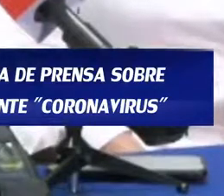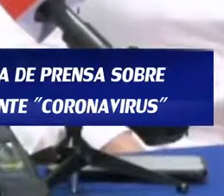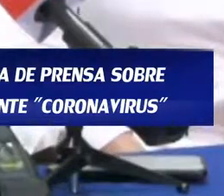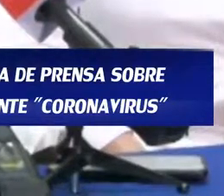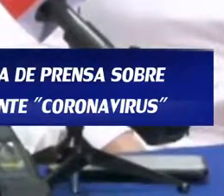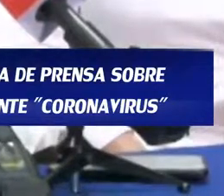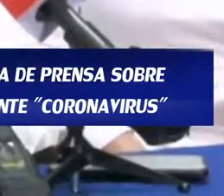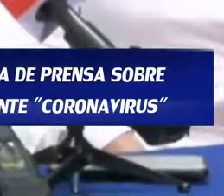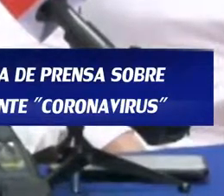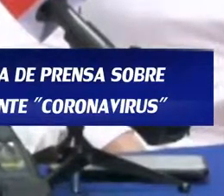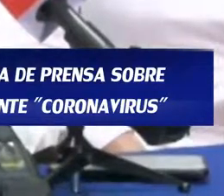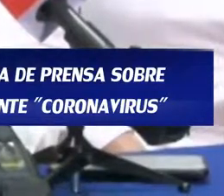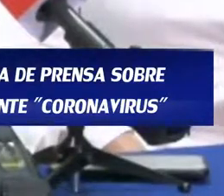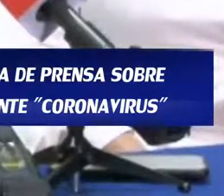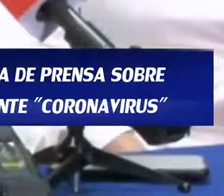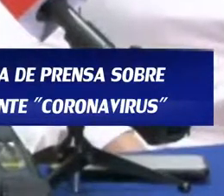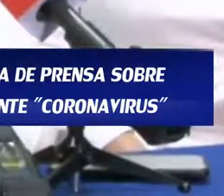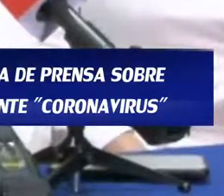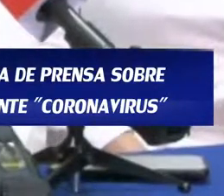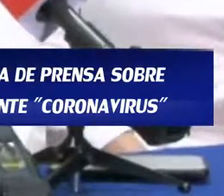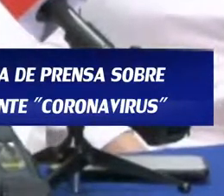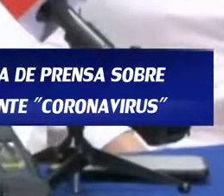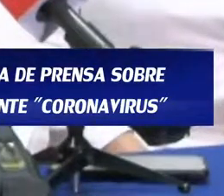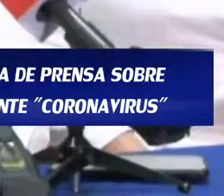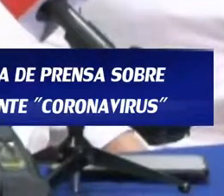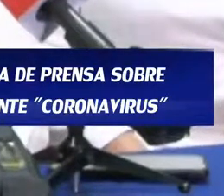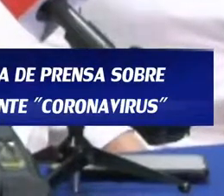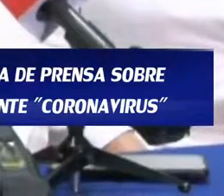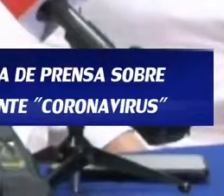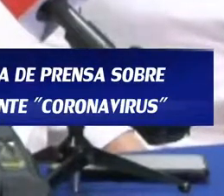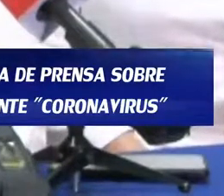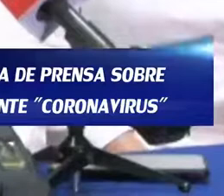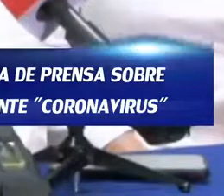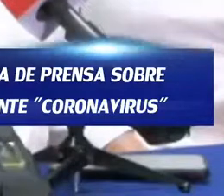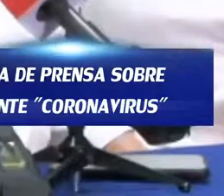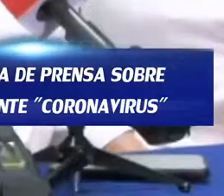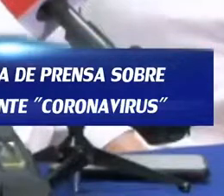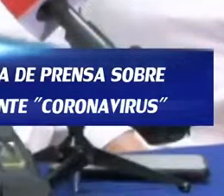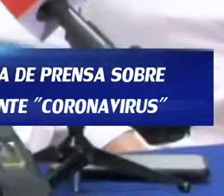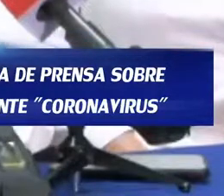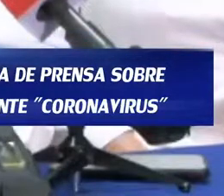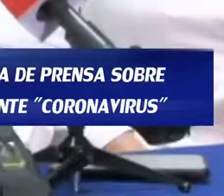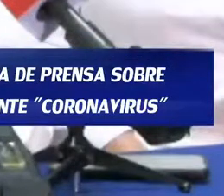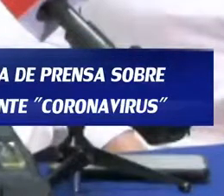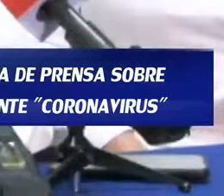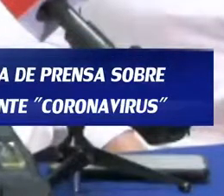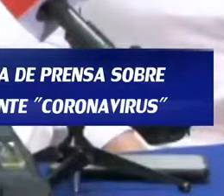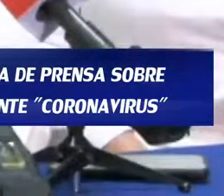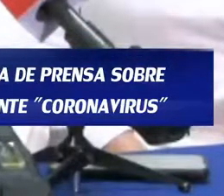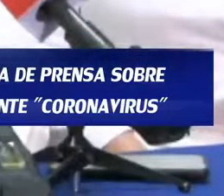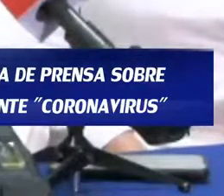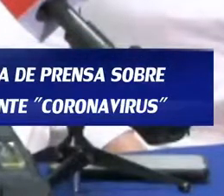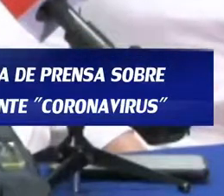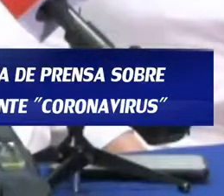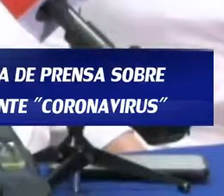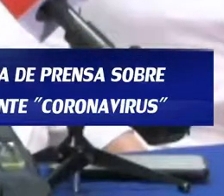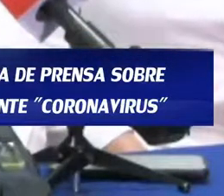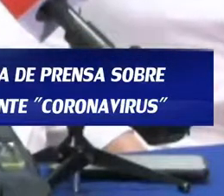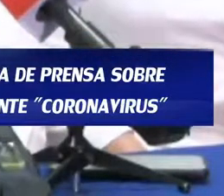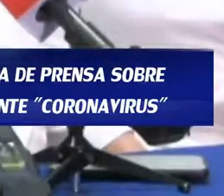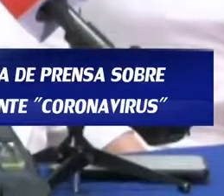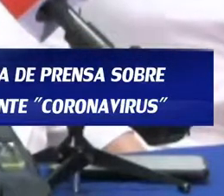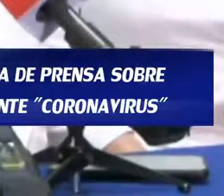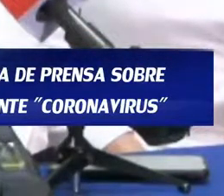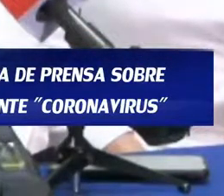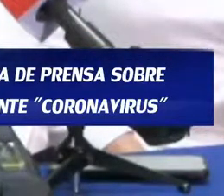total de 29 casos importados a otros países y ahí tenemos en Japón 3 casos reportados, Corea 2, Australia 4,